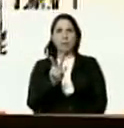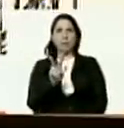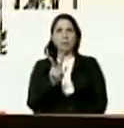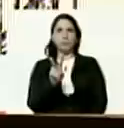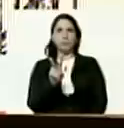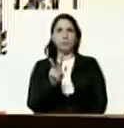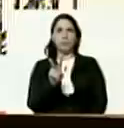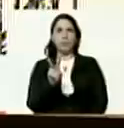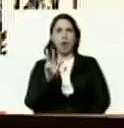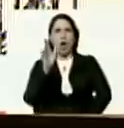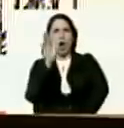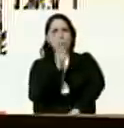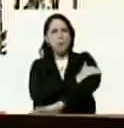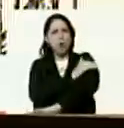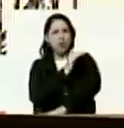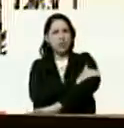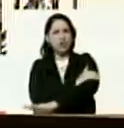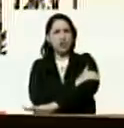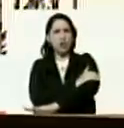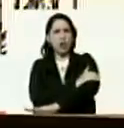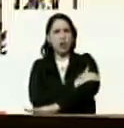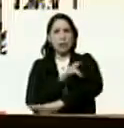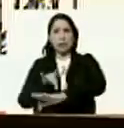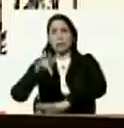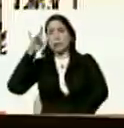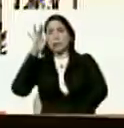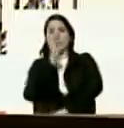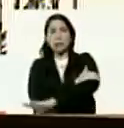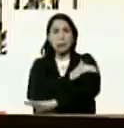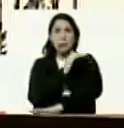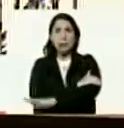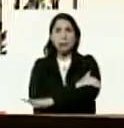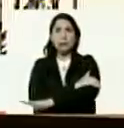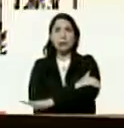la oposición de extrema derecha proimperialista